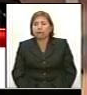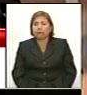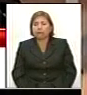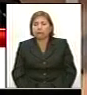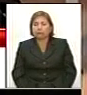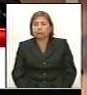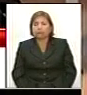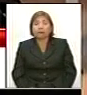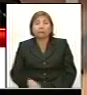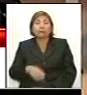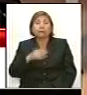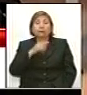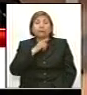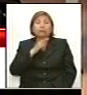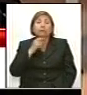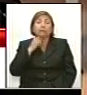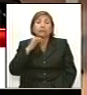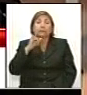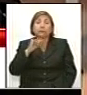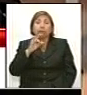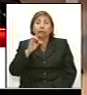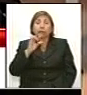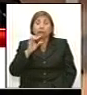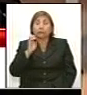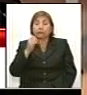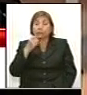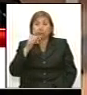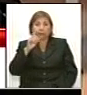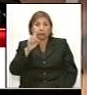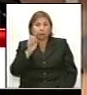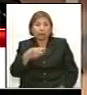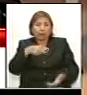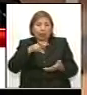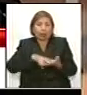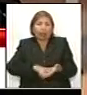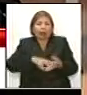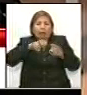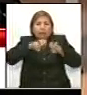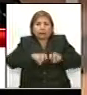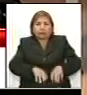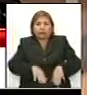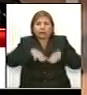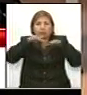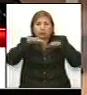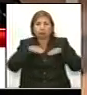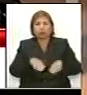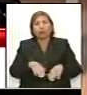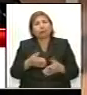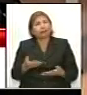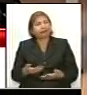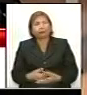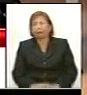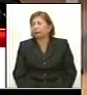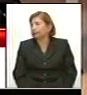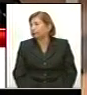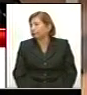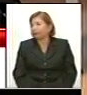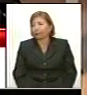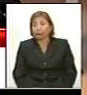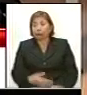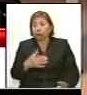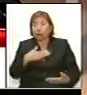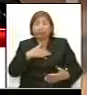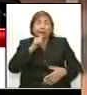el padre Jürgen y te decía, bueno, hoy día vas a hacer 1000 planchas, ¿no es cierto? Entonces, recuerdo que